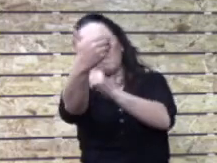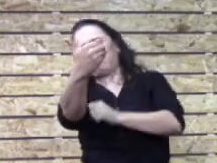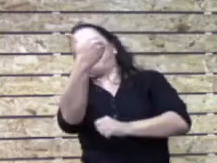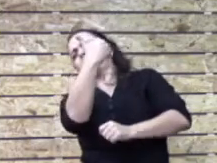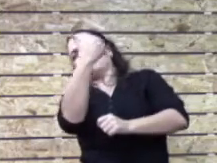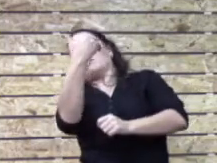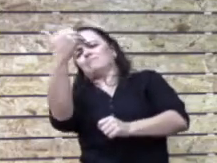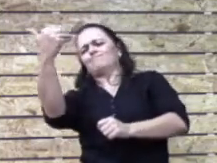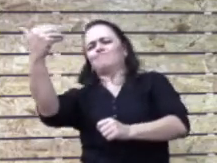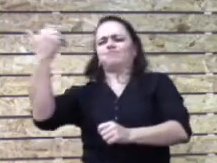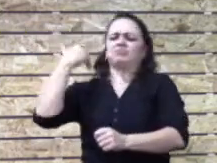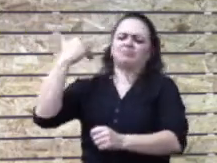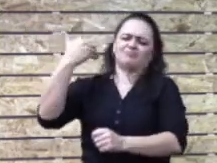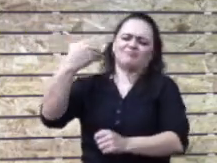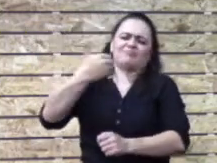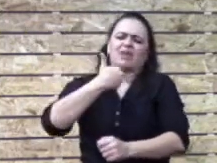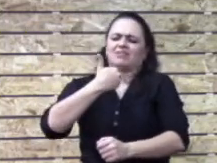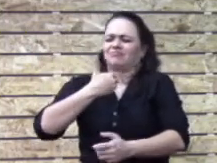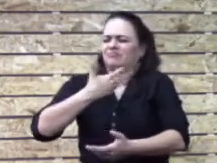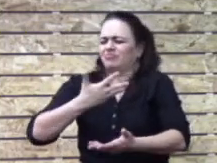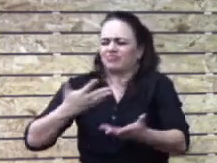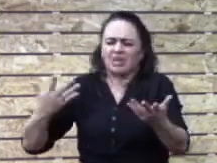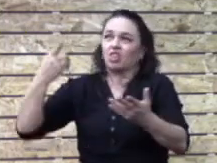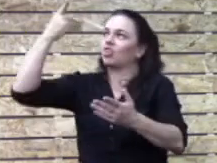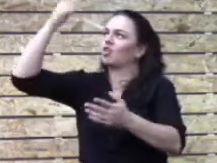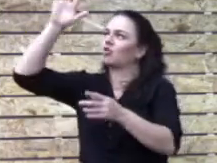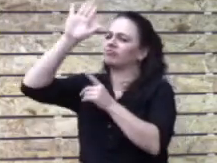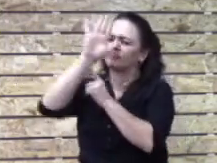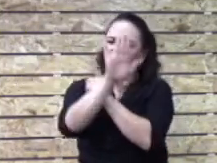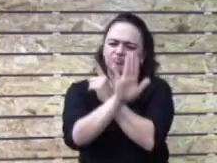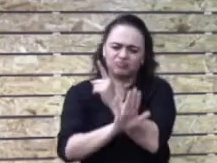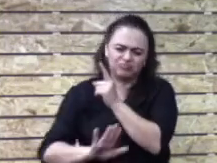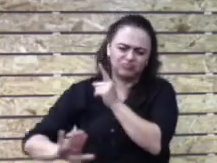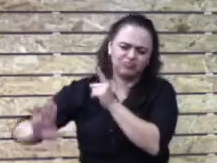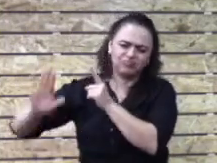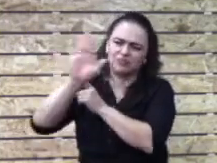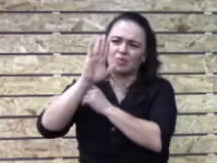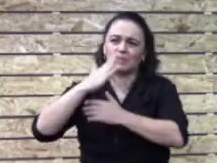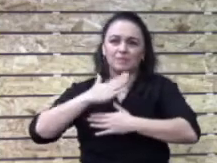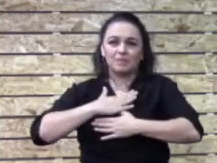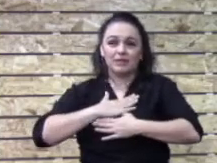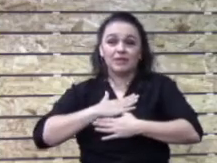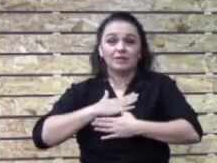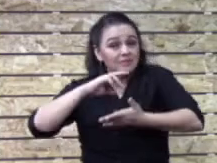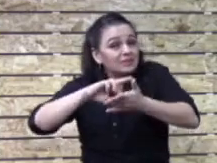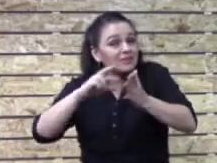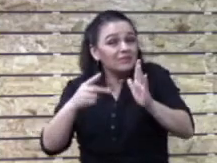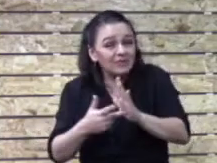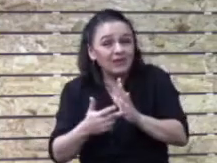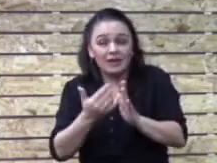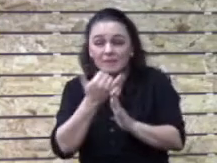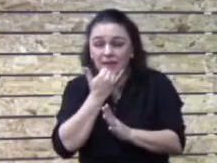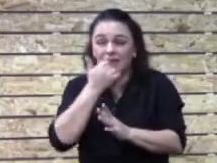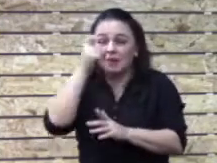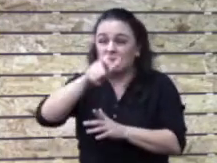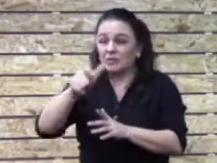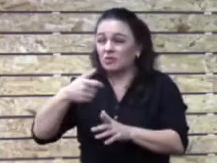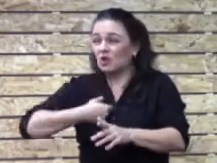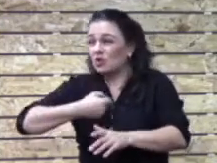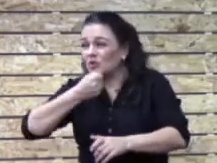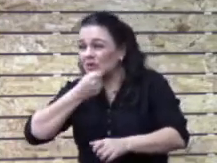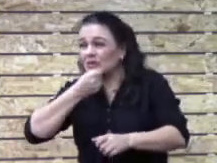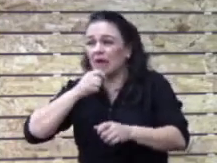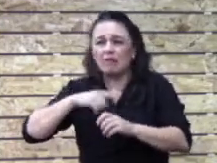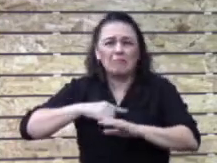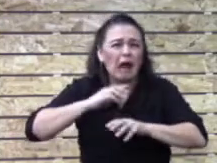no permita, no me alcanzará. Somos guardados también de ese temor de hombre que los vive presos de